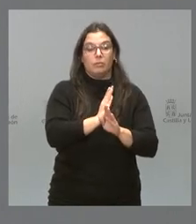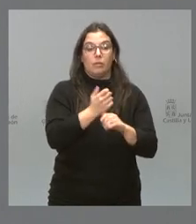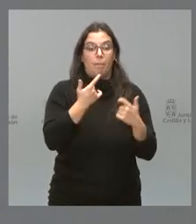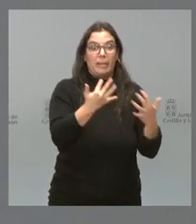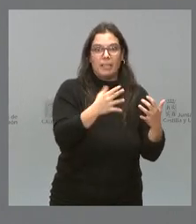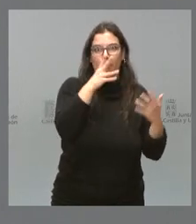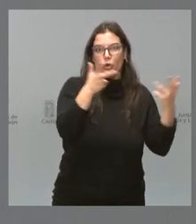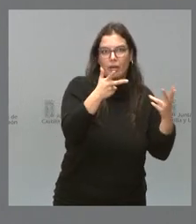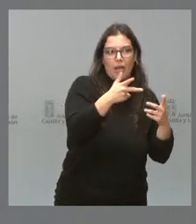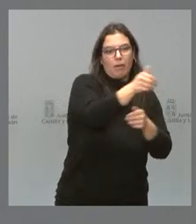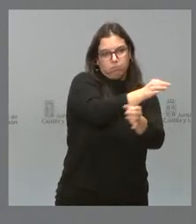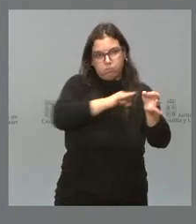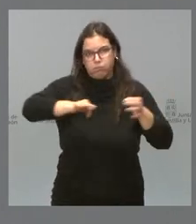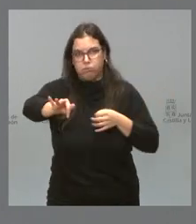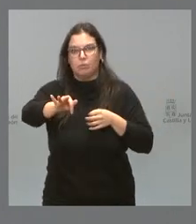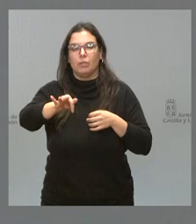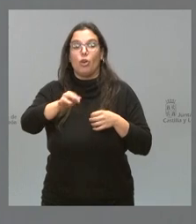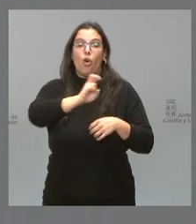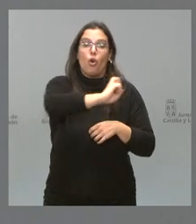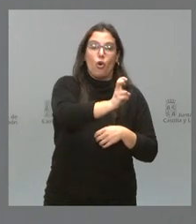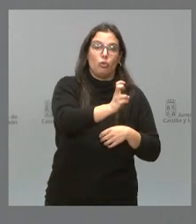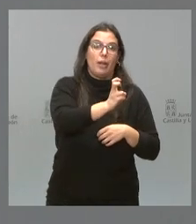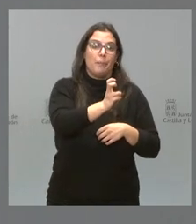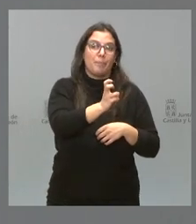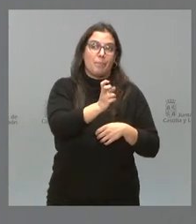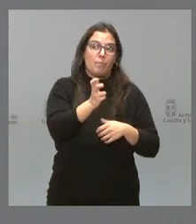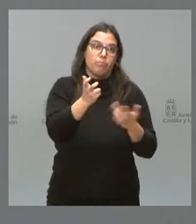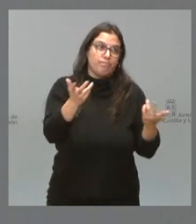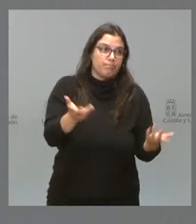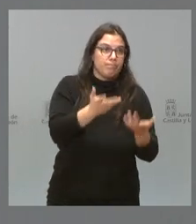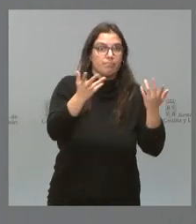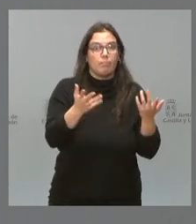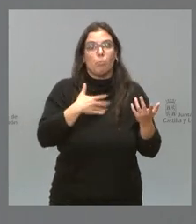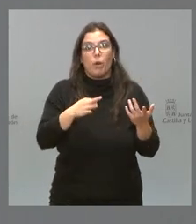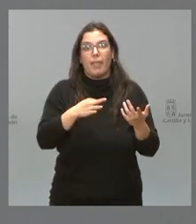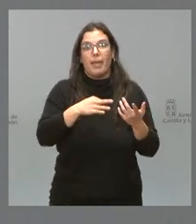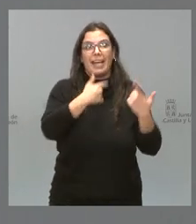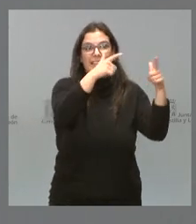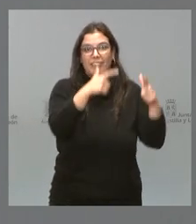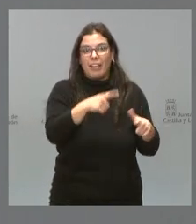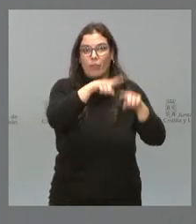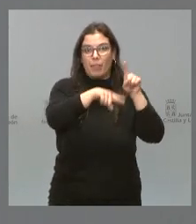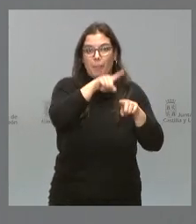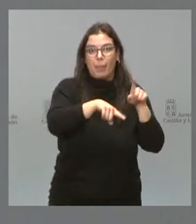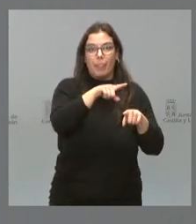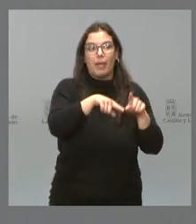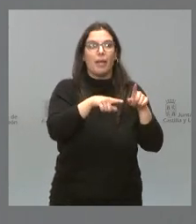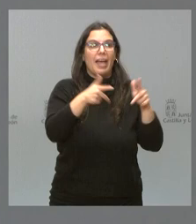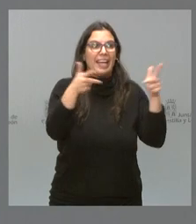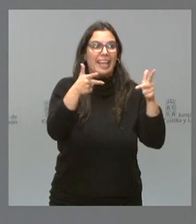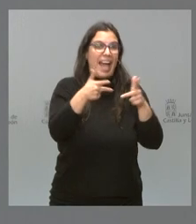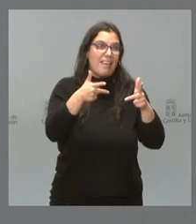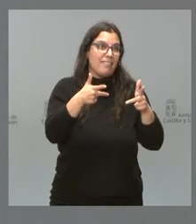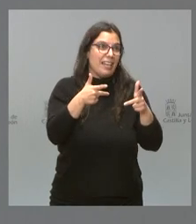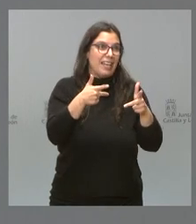pasa a ser prioritaria de aquellas otras que por el nivel de triaje clasificación pues tienen otro nivel de